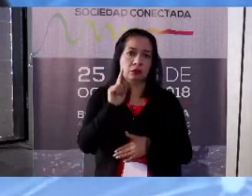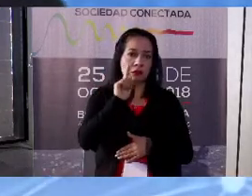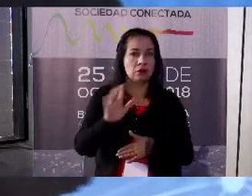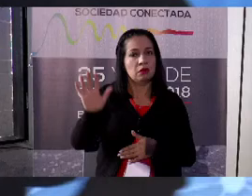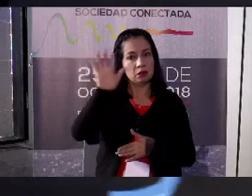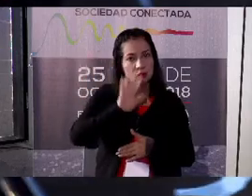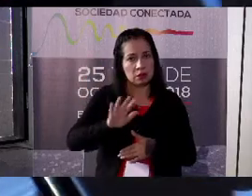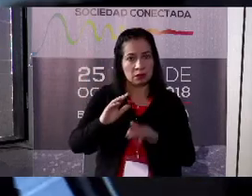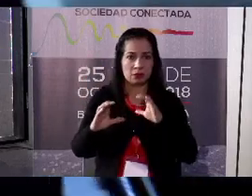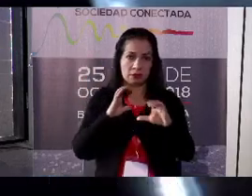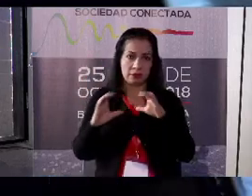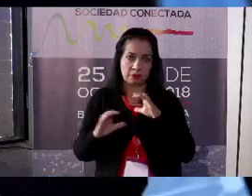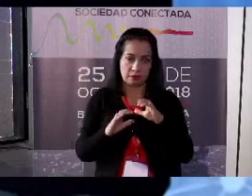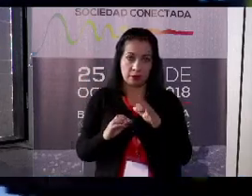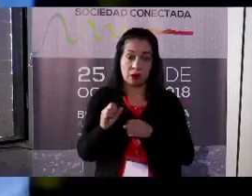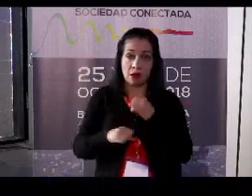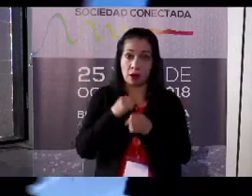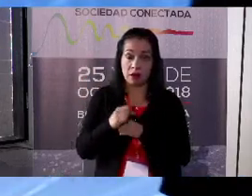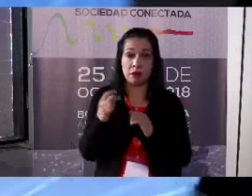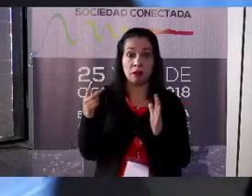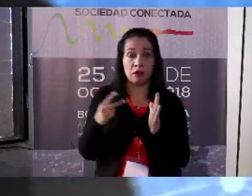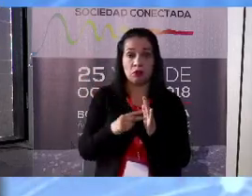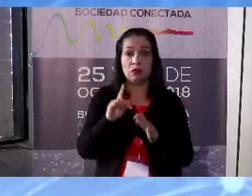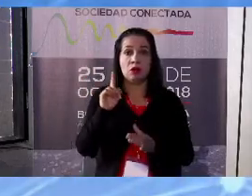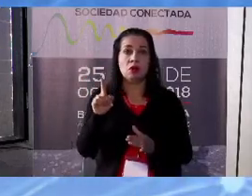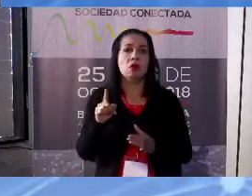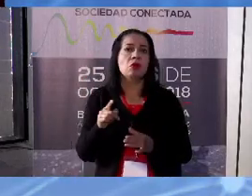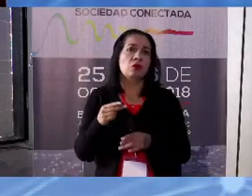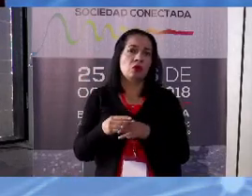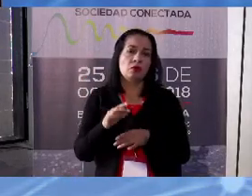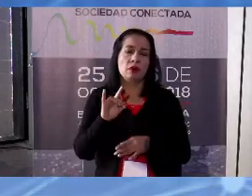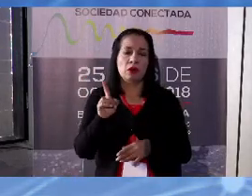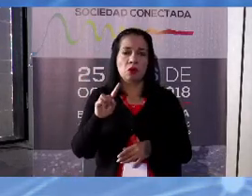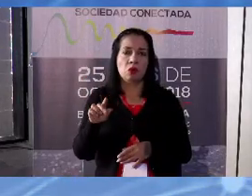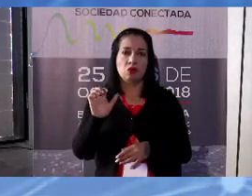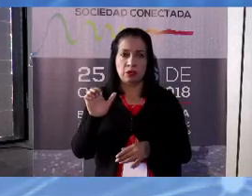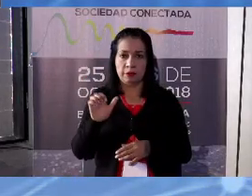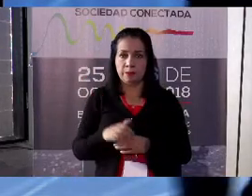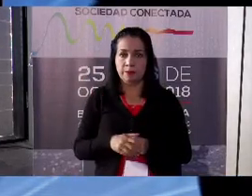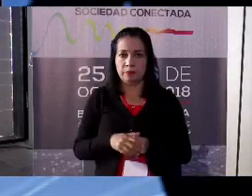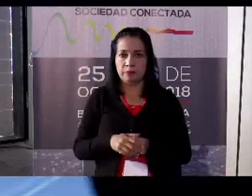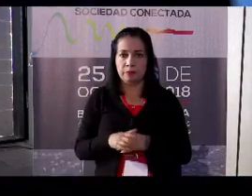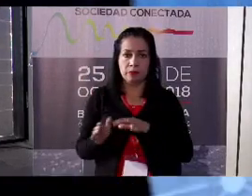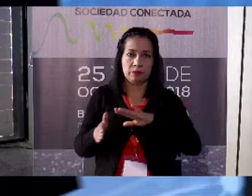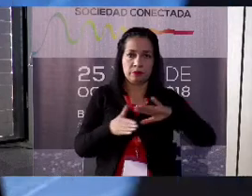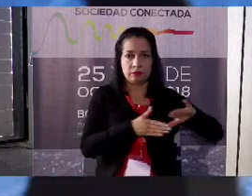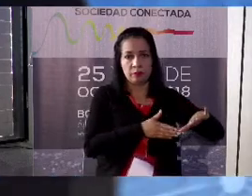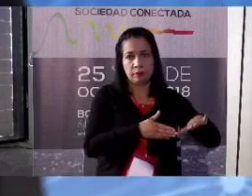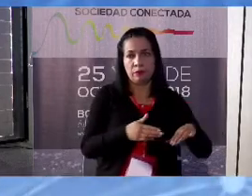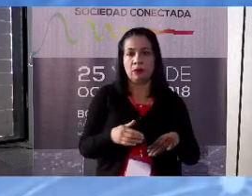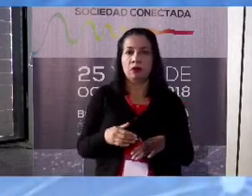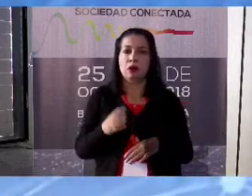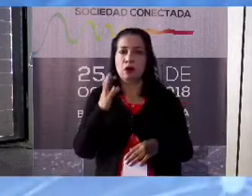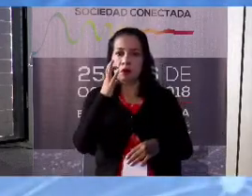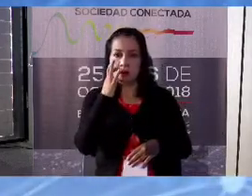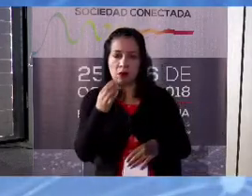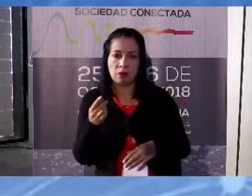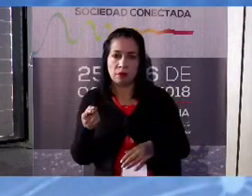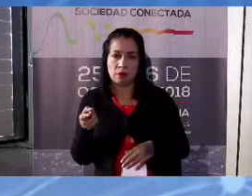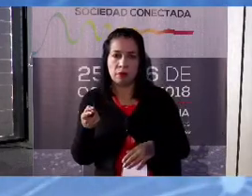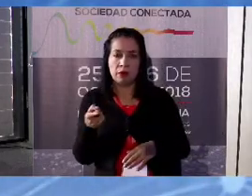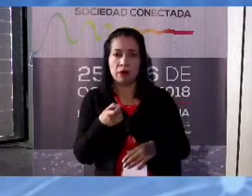cual en el año 2001 pasó a ser la ursec el señor gren falas de la superintendencia de